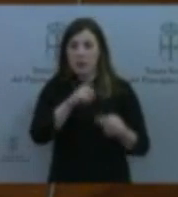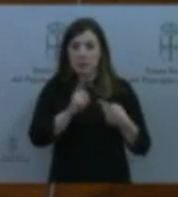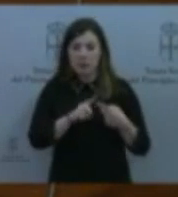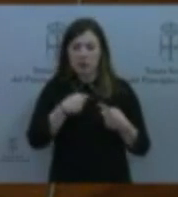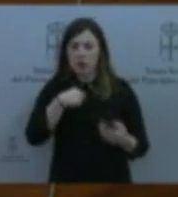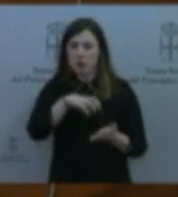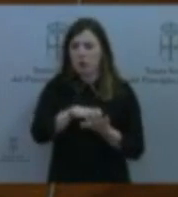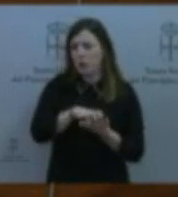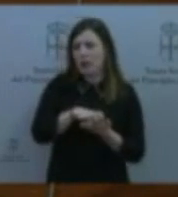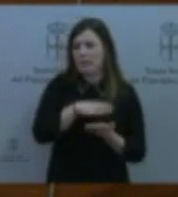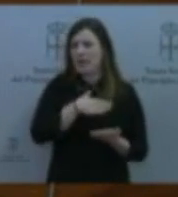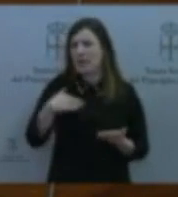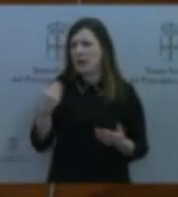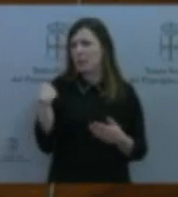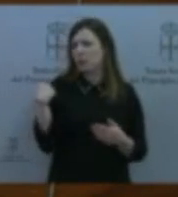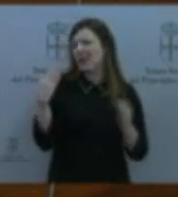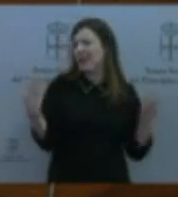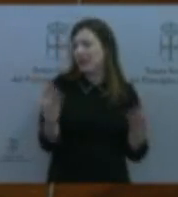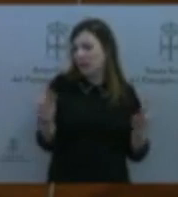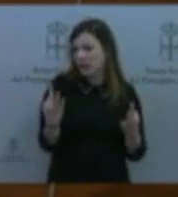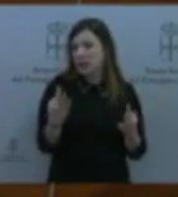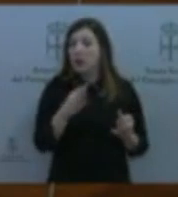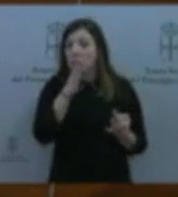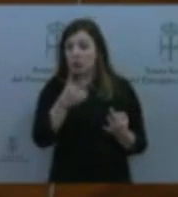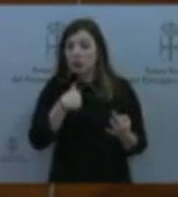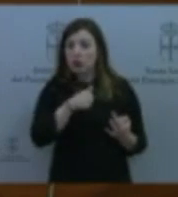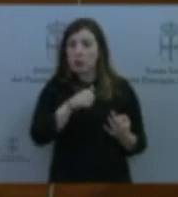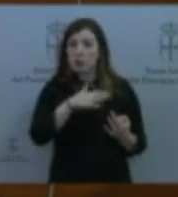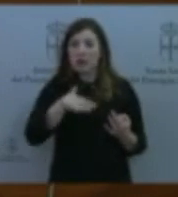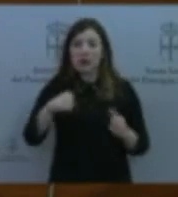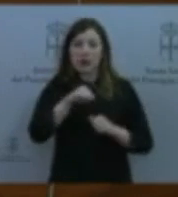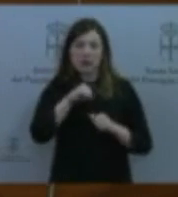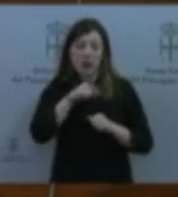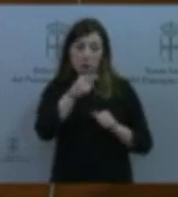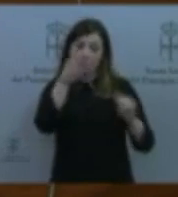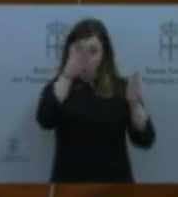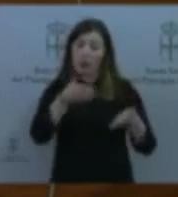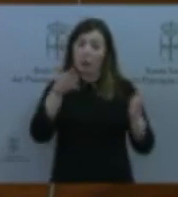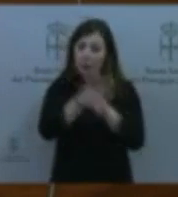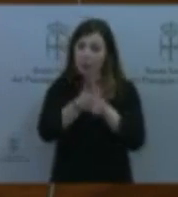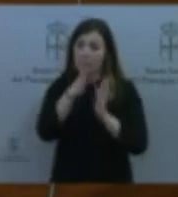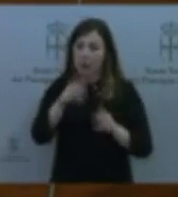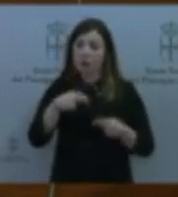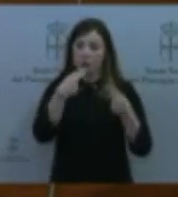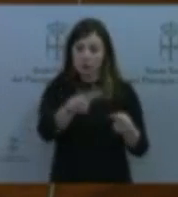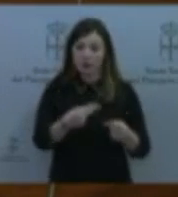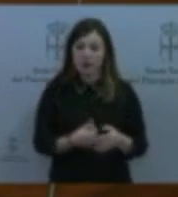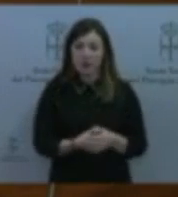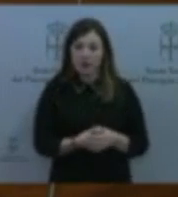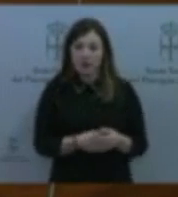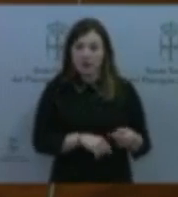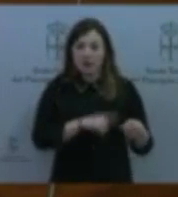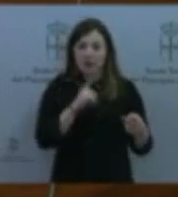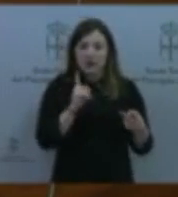preguntar y por ello prefiero esperar a que exponga sus explicaciones para contestarle. Con respecto a las valoraciones que hace con el Estatuto de